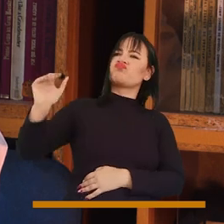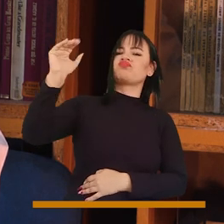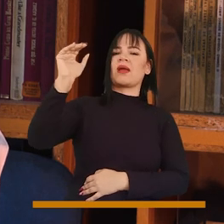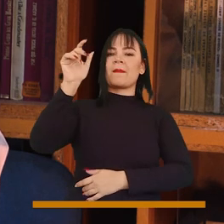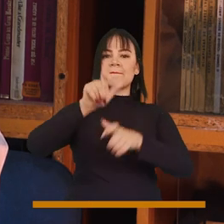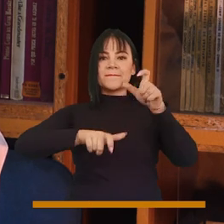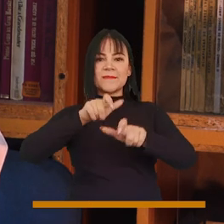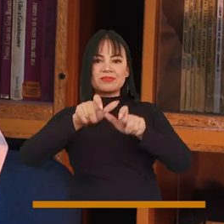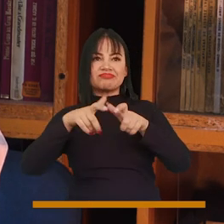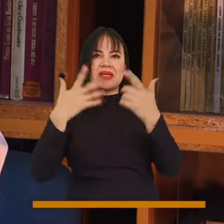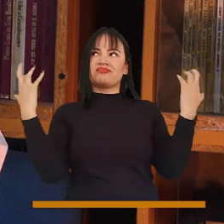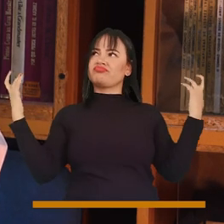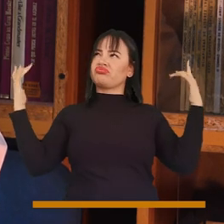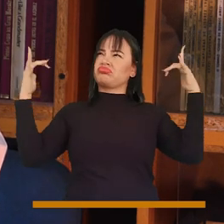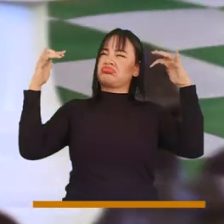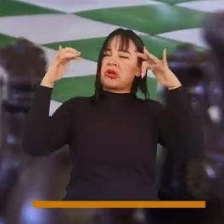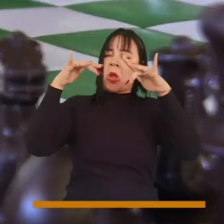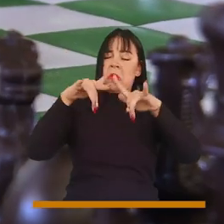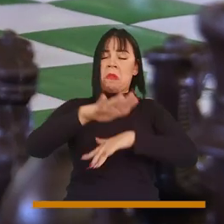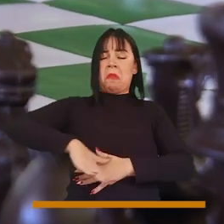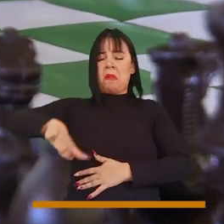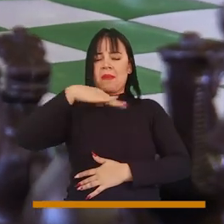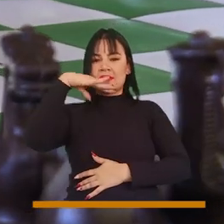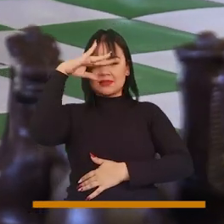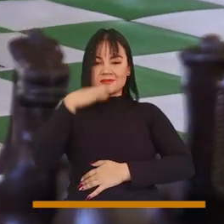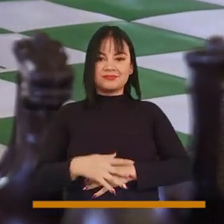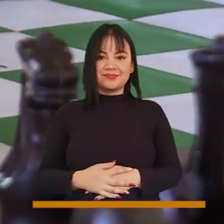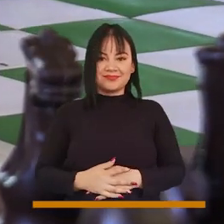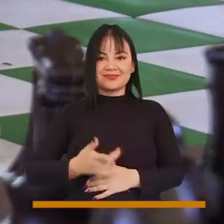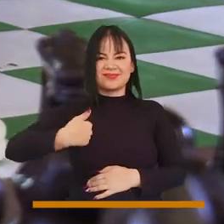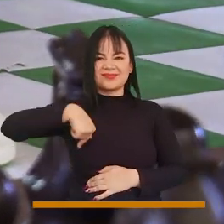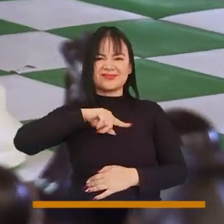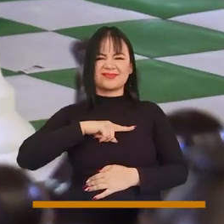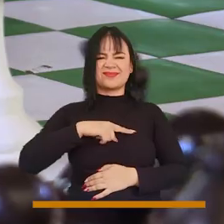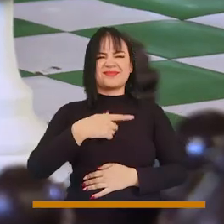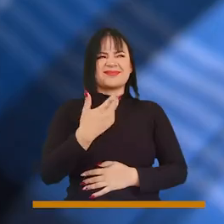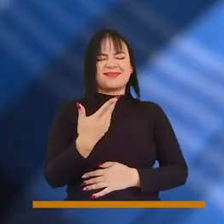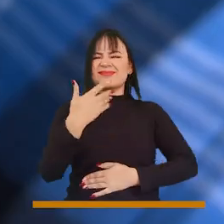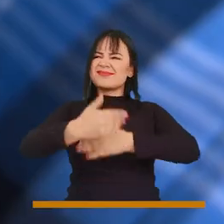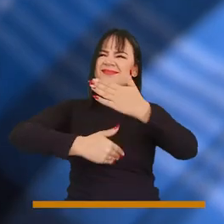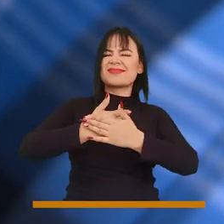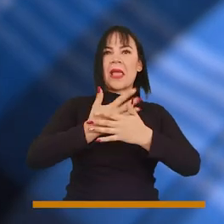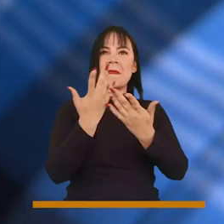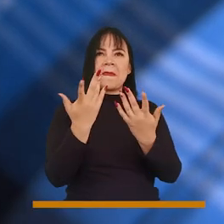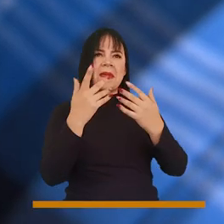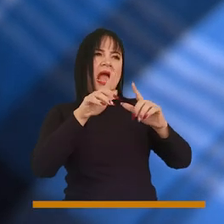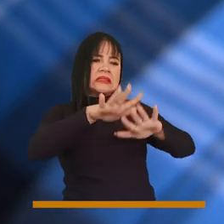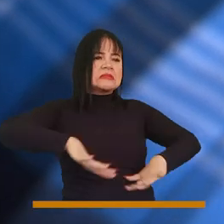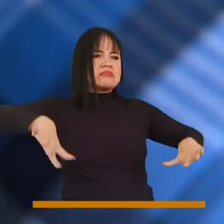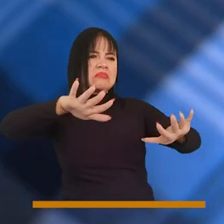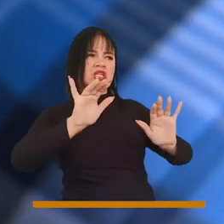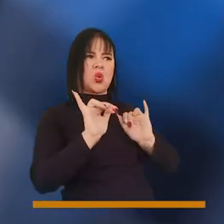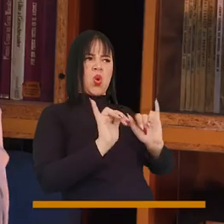rendimiento, que sigan llegando grandes eventos a la ciudad de Medellín y, por supuesto, que podamos conservar todas